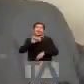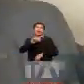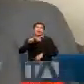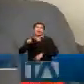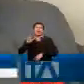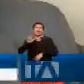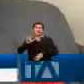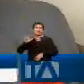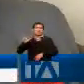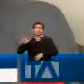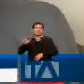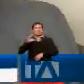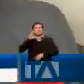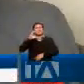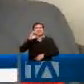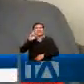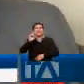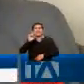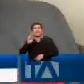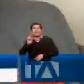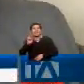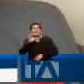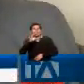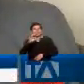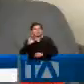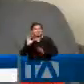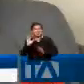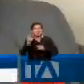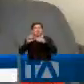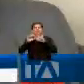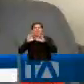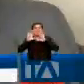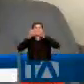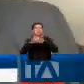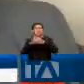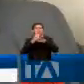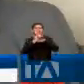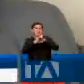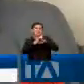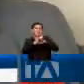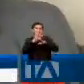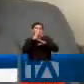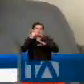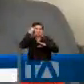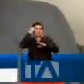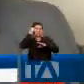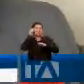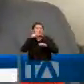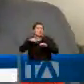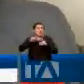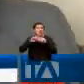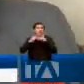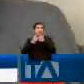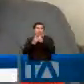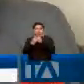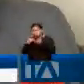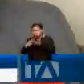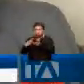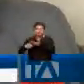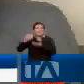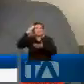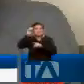denominados CDRs, Comités de la Defensa de la Revolución Ciudadana. Estos son los que forman parte de la estructura